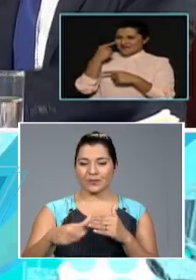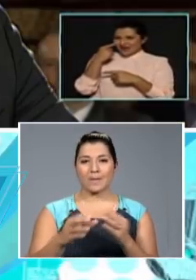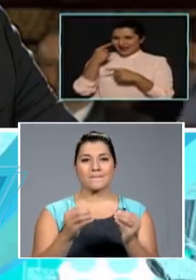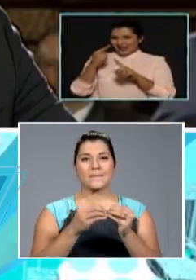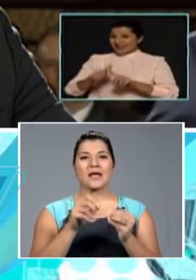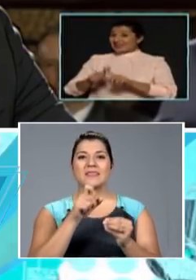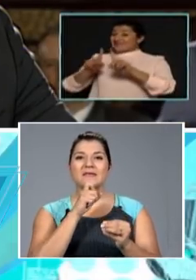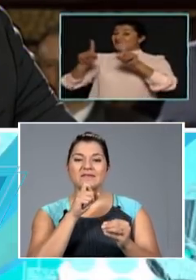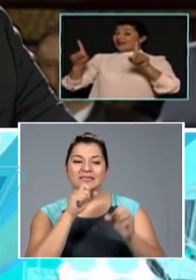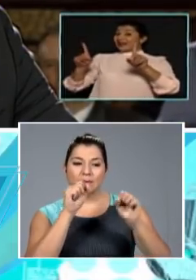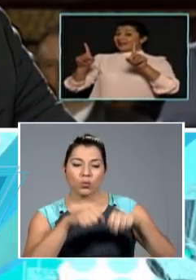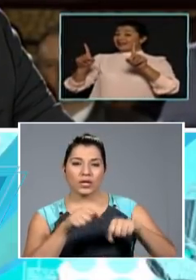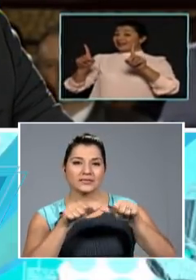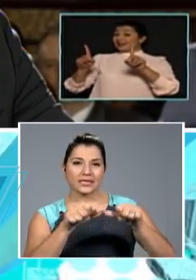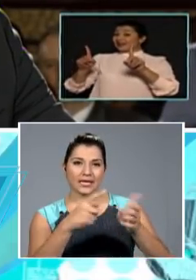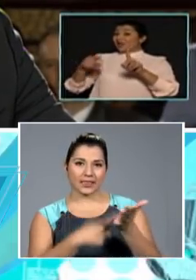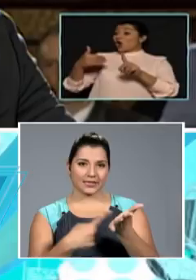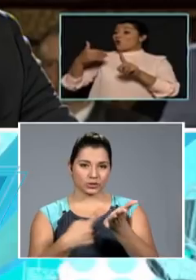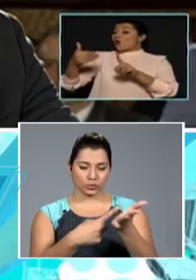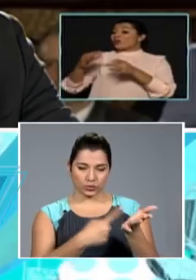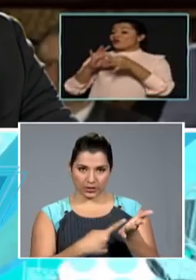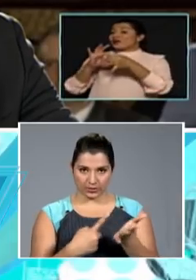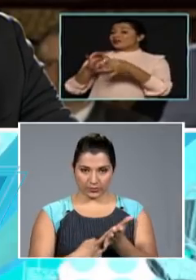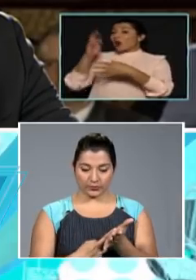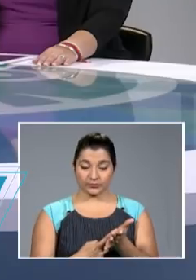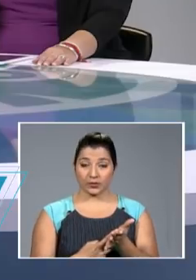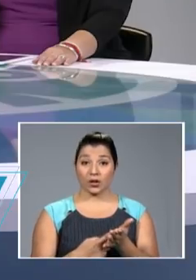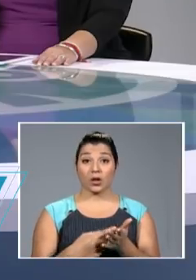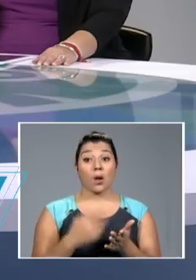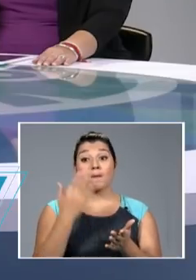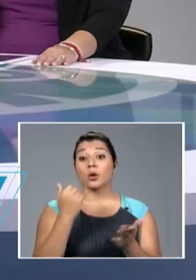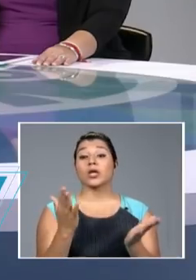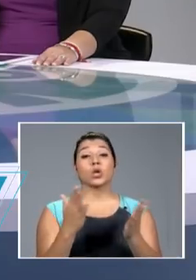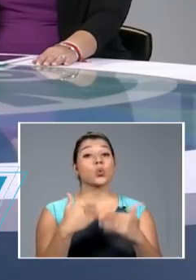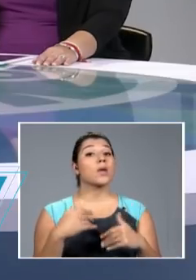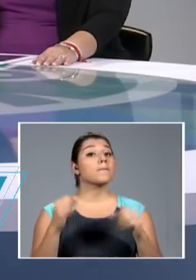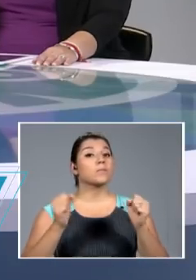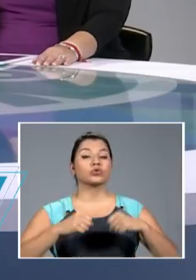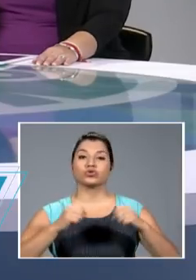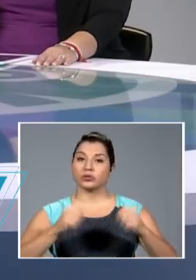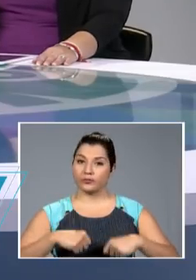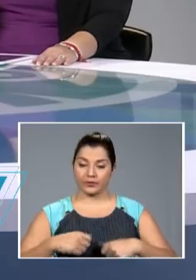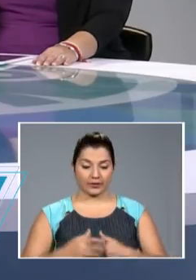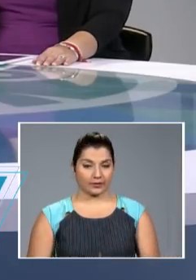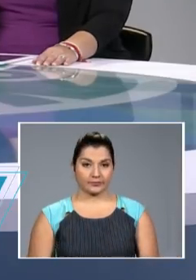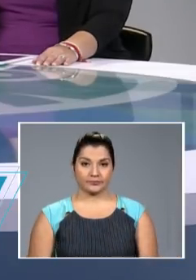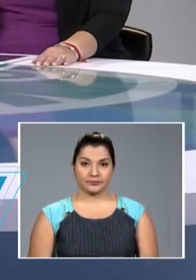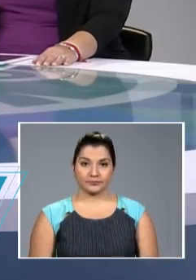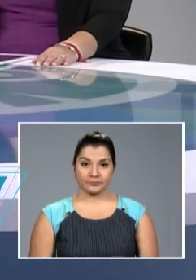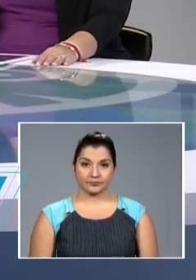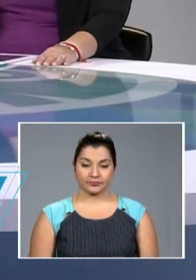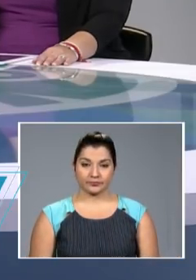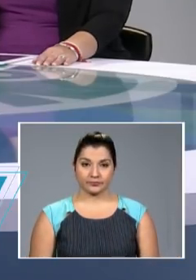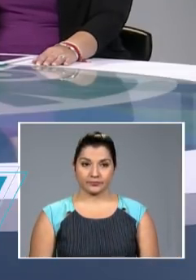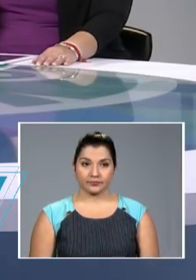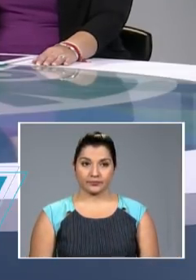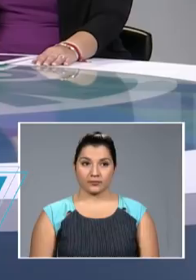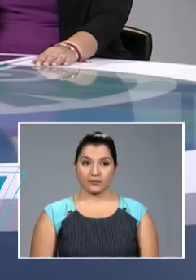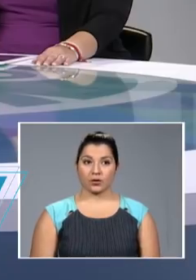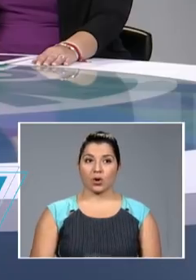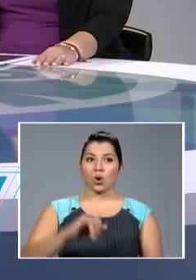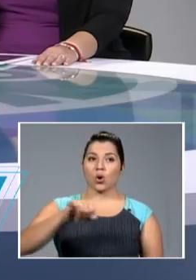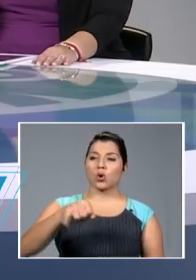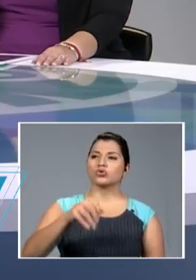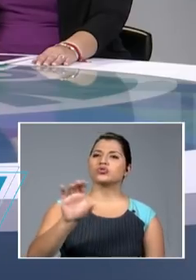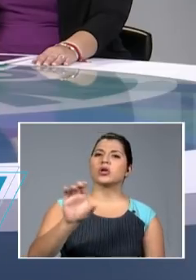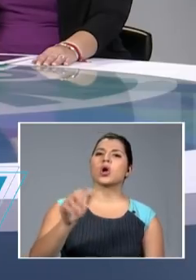van a aportarle mucho a la campaña porque no hay posibilidad de reproducir sistemáticamente esto. Don José Carlos, ¿cuáles